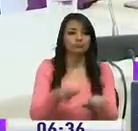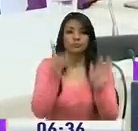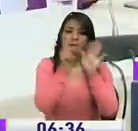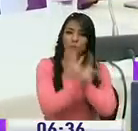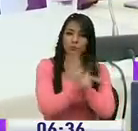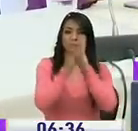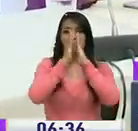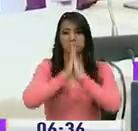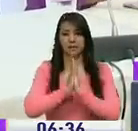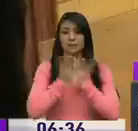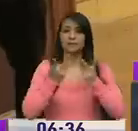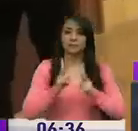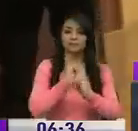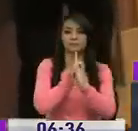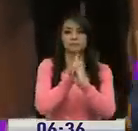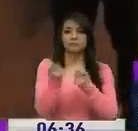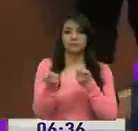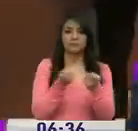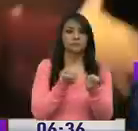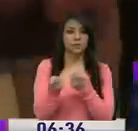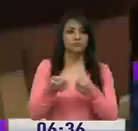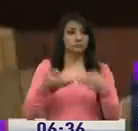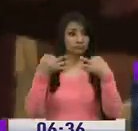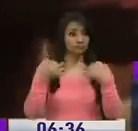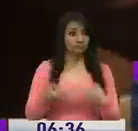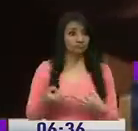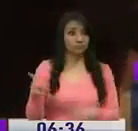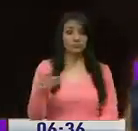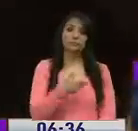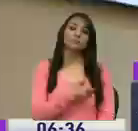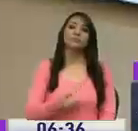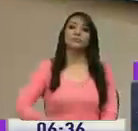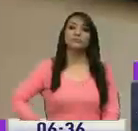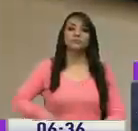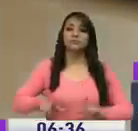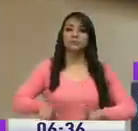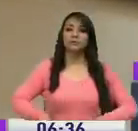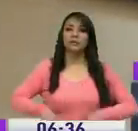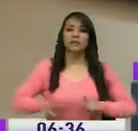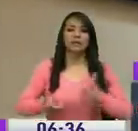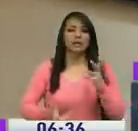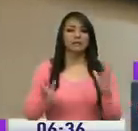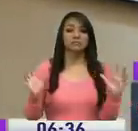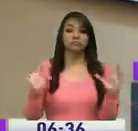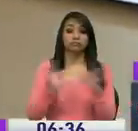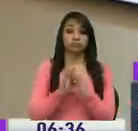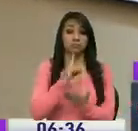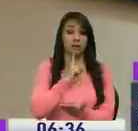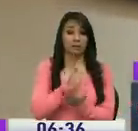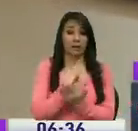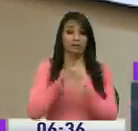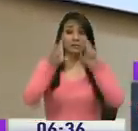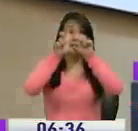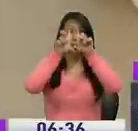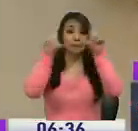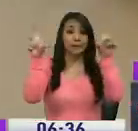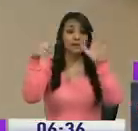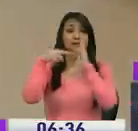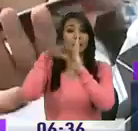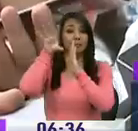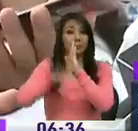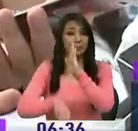instituciones de control no se pudo determinar que el presidente de la república tenga vinculación directa con el caso denominado in